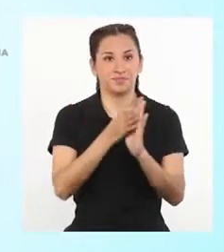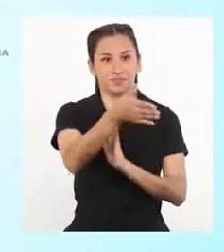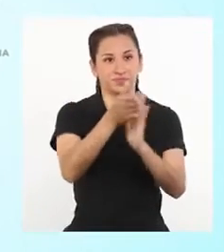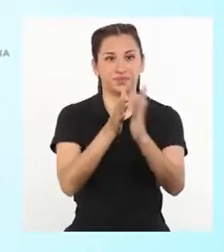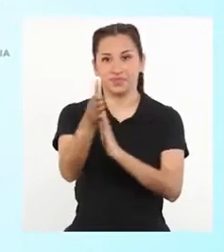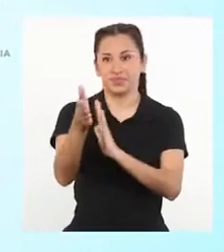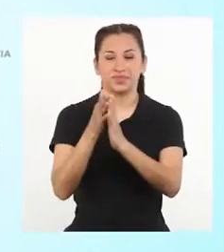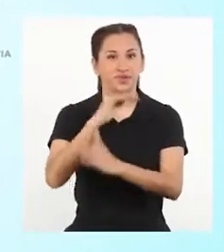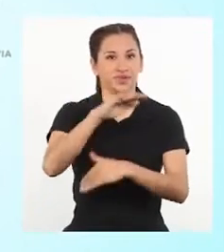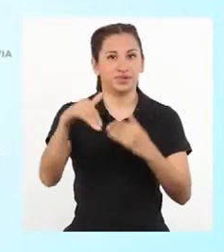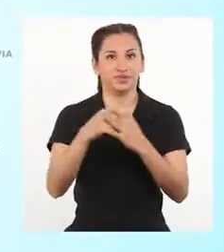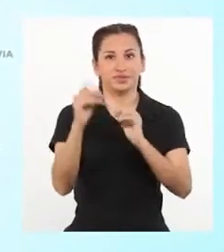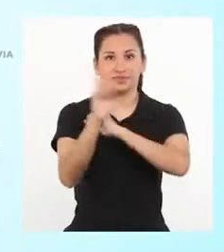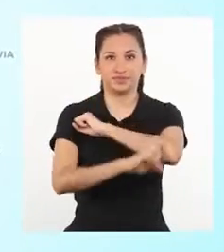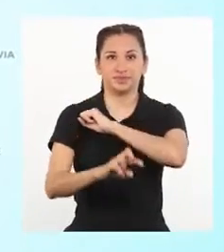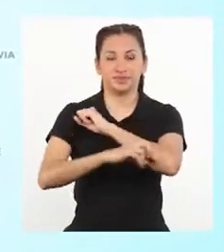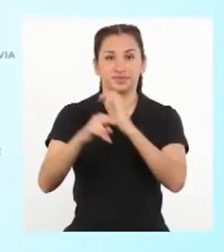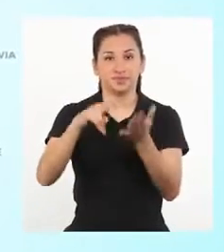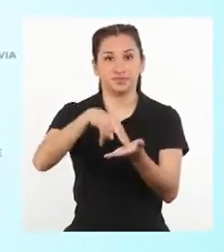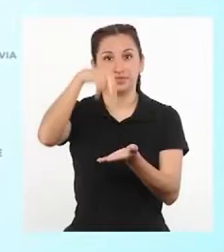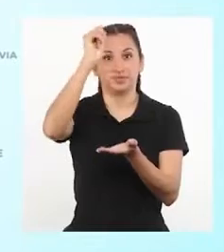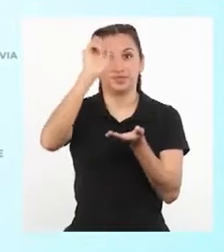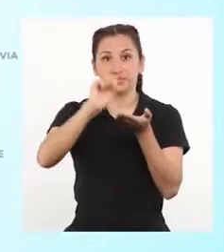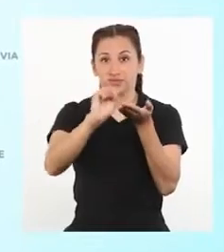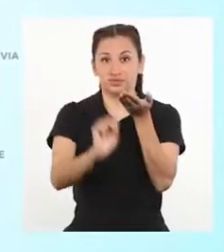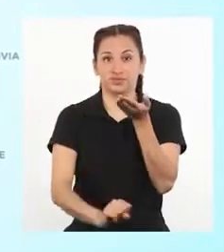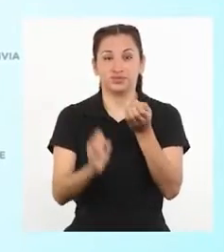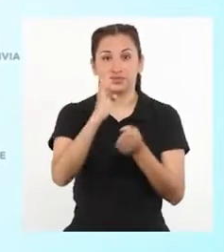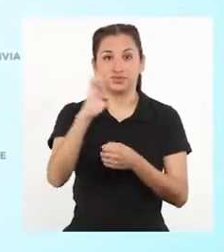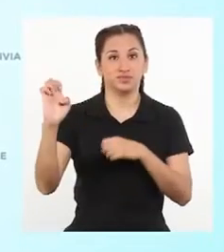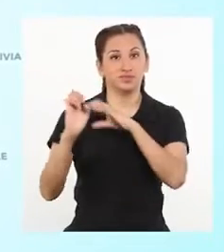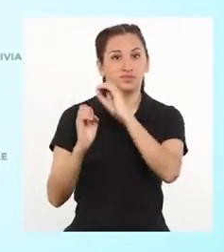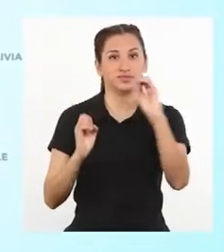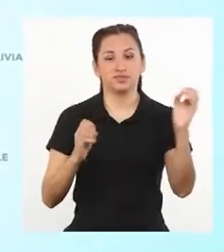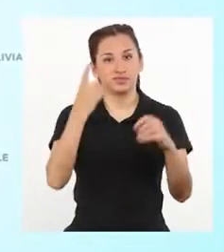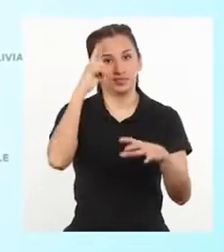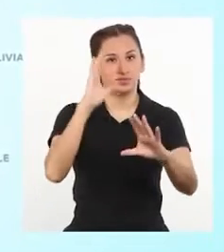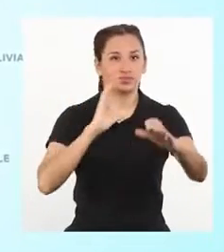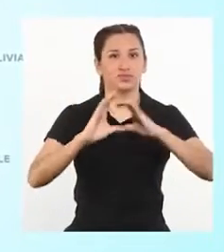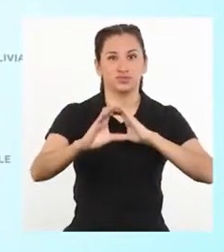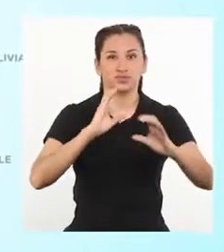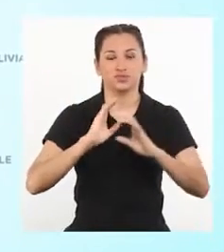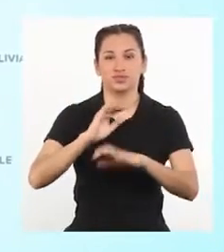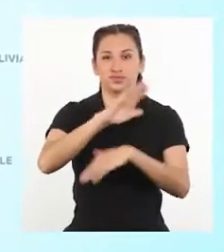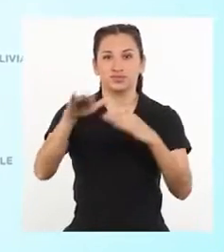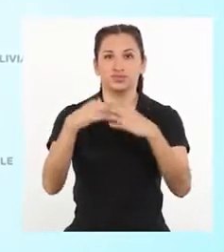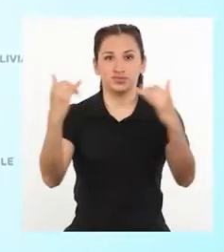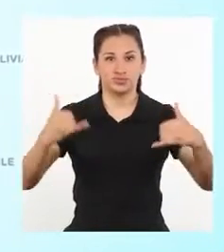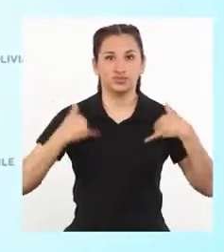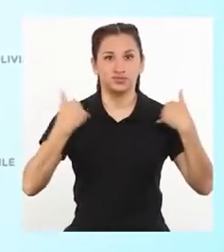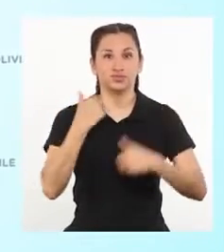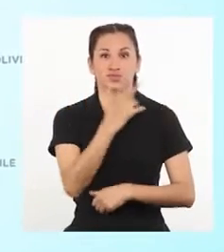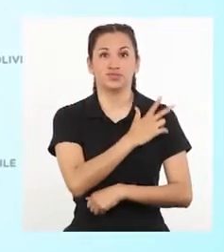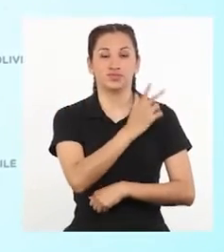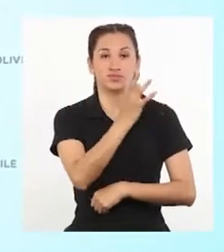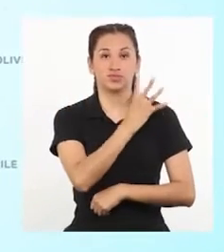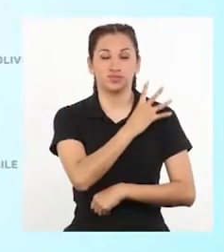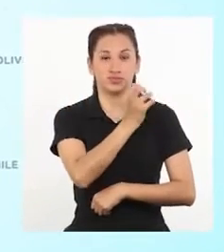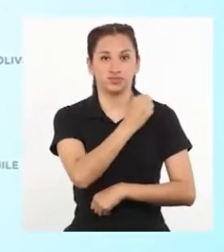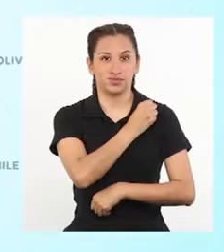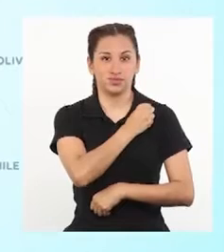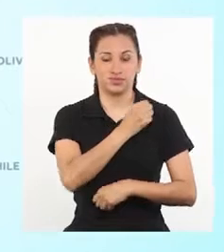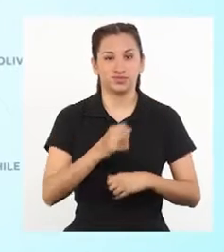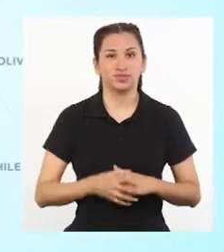Voy a recorrer todo el país, de norte a sur, de este a oeste, para hablar con las chicas y chicos de tercero